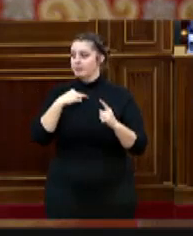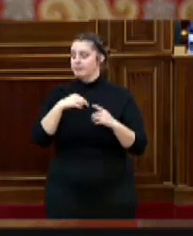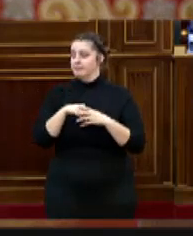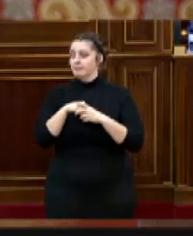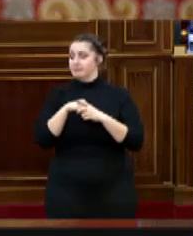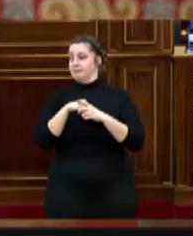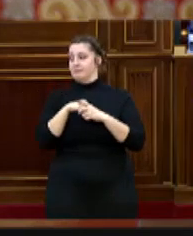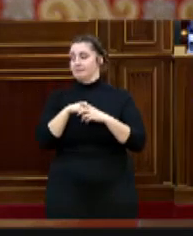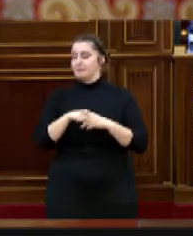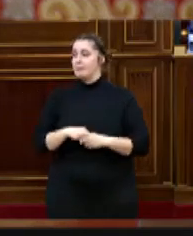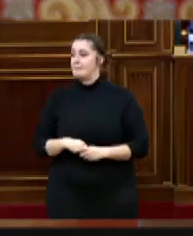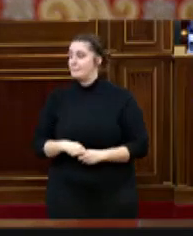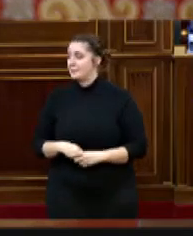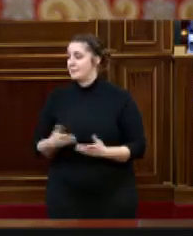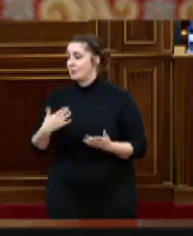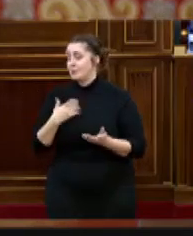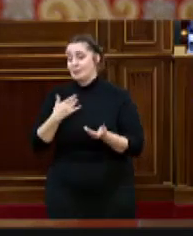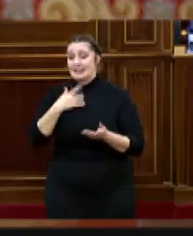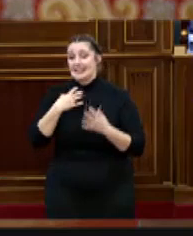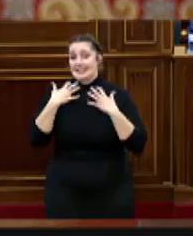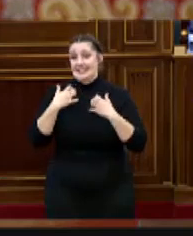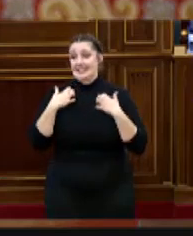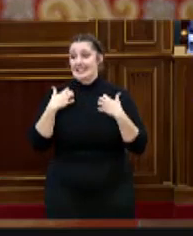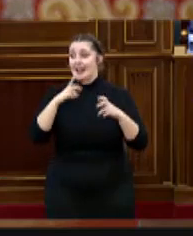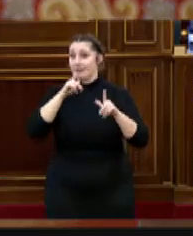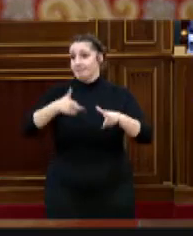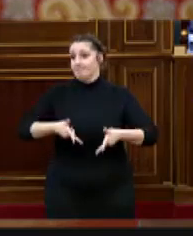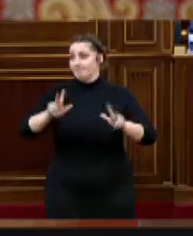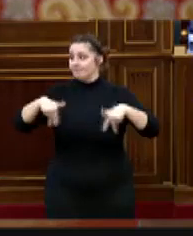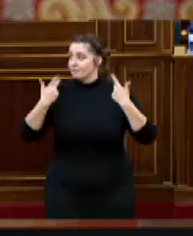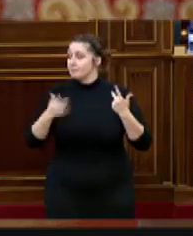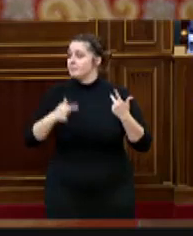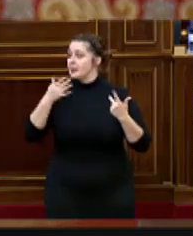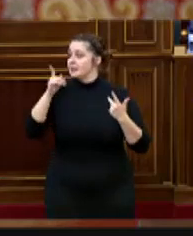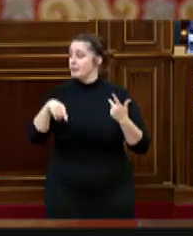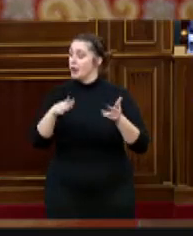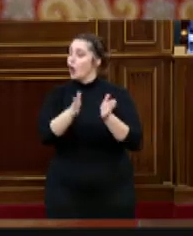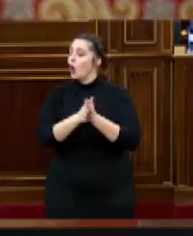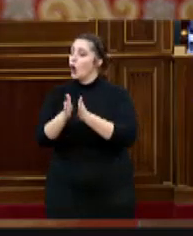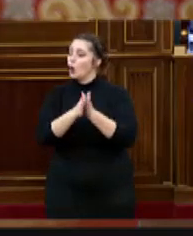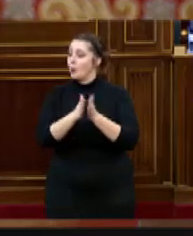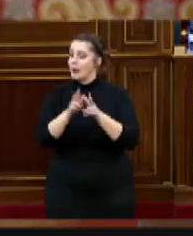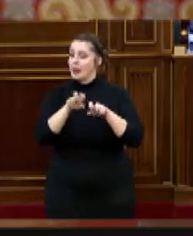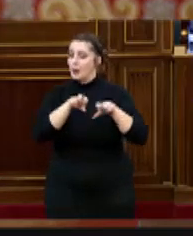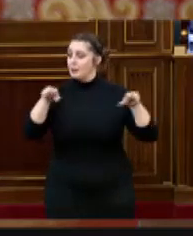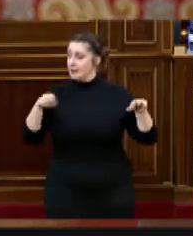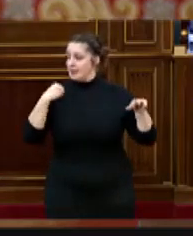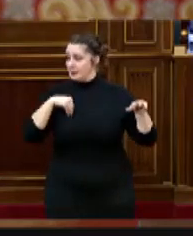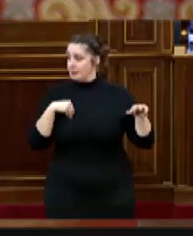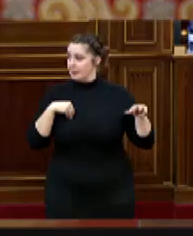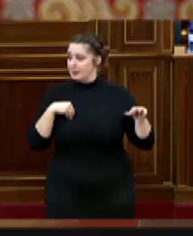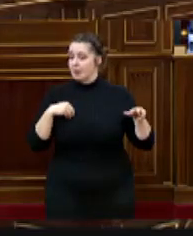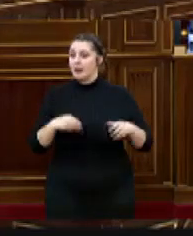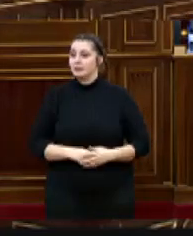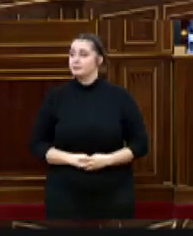desarrollar estas jornadas en esta sala y hacerlo extensivo también a mis compañeros en esta misma mesa y que